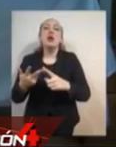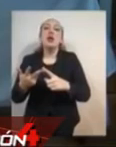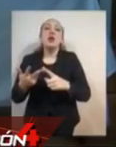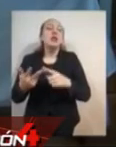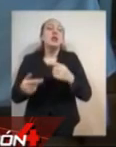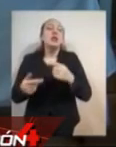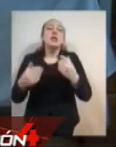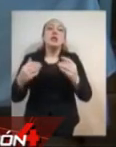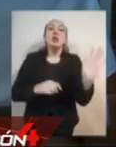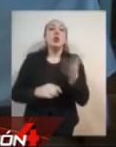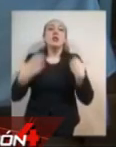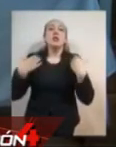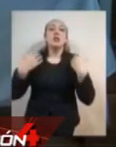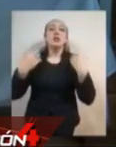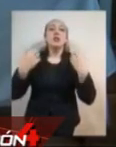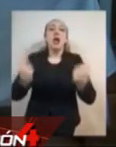sanitarios,